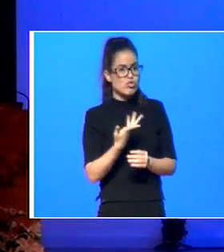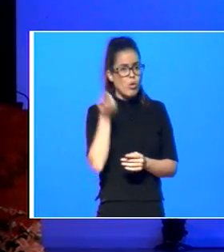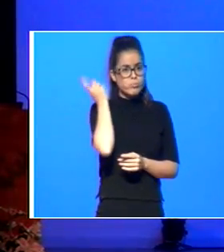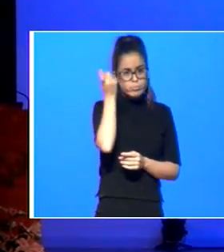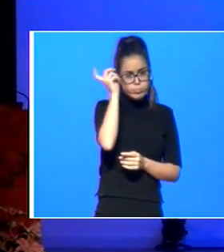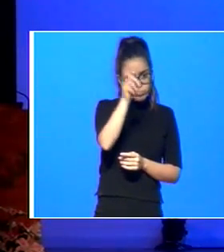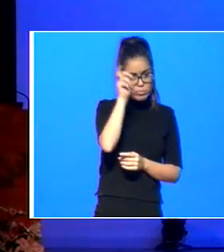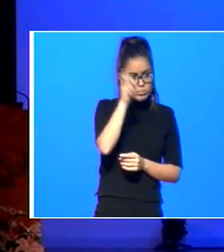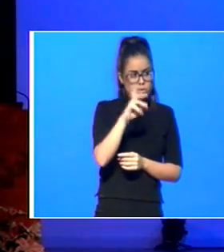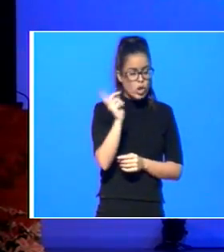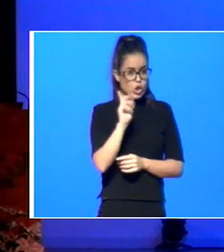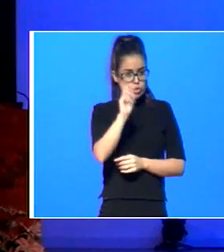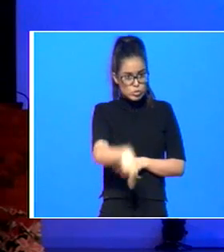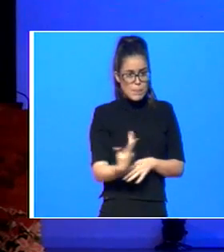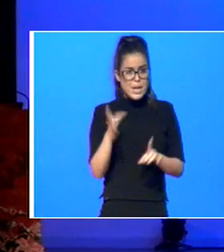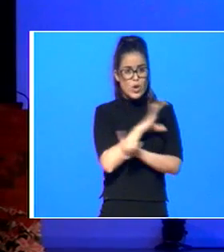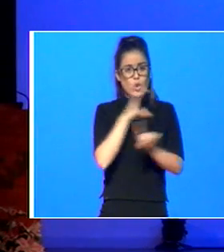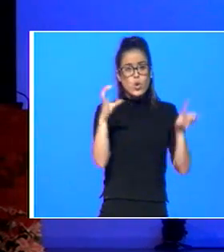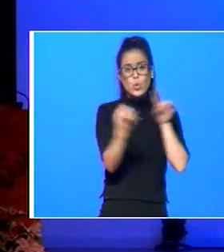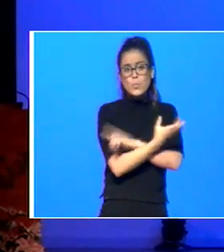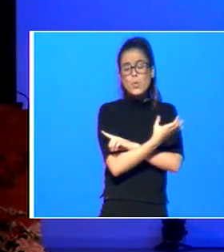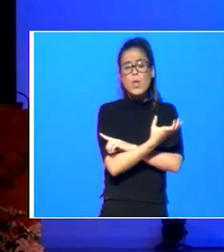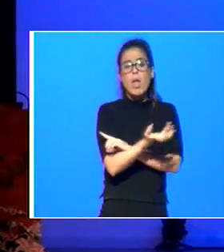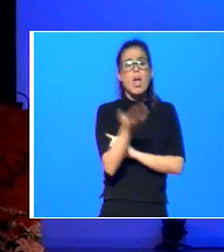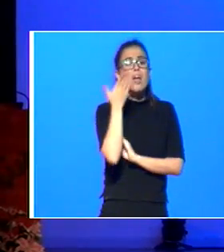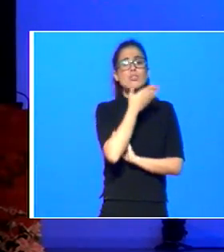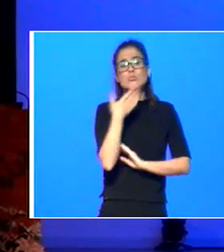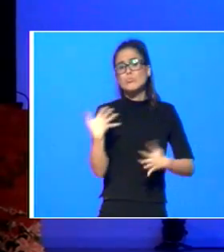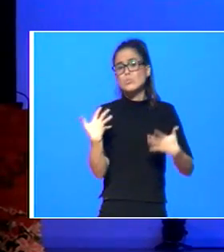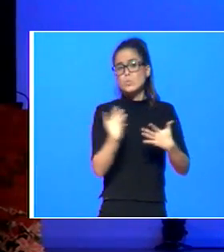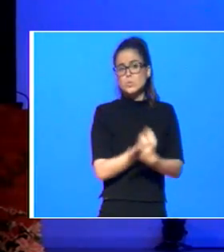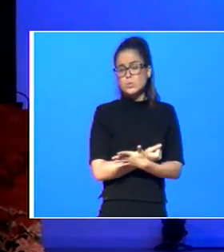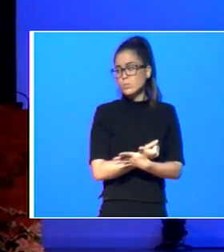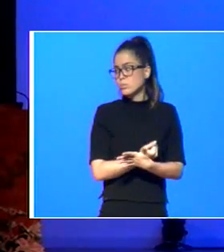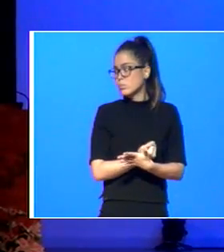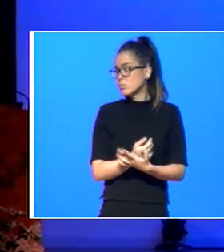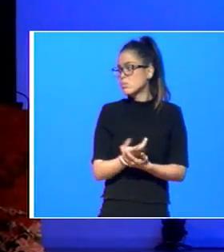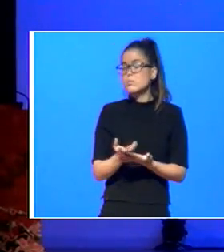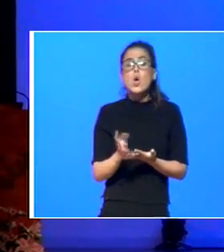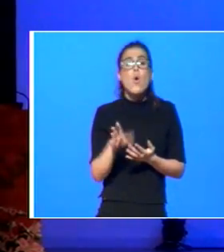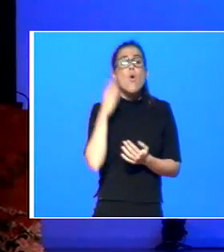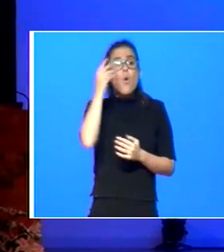eta eskola komunidade guztizak parte hartu biharko leuke. Bai gurasuak, bai ikasliak eurak